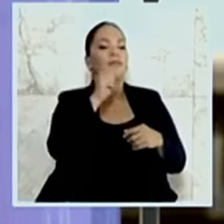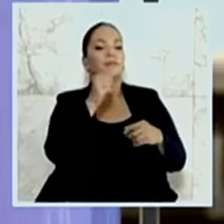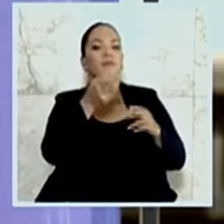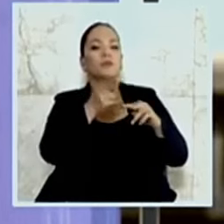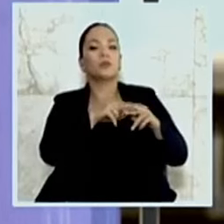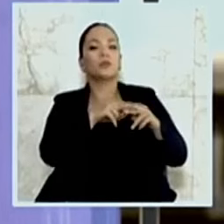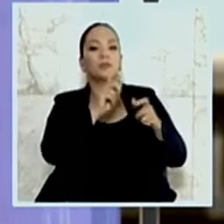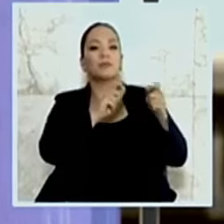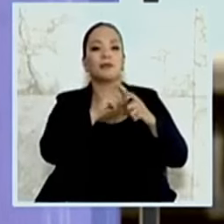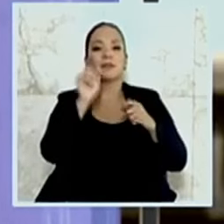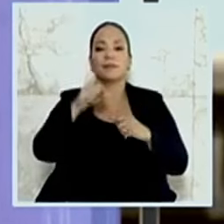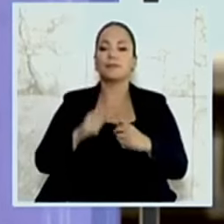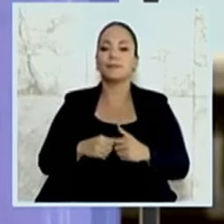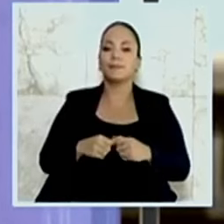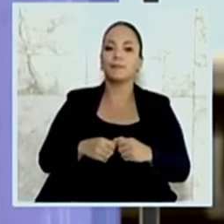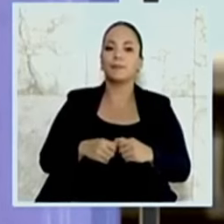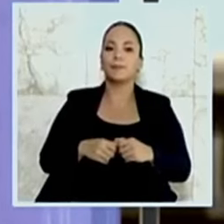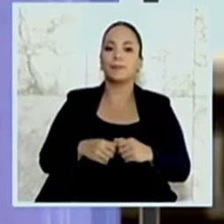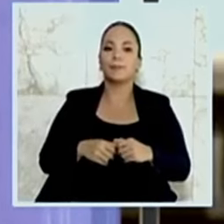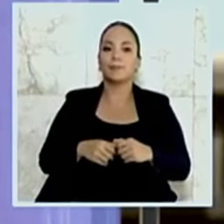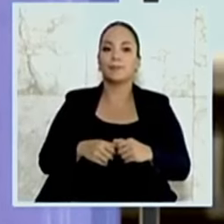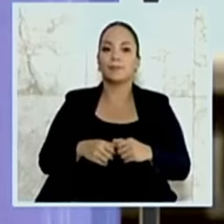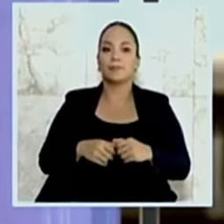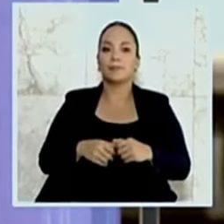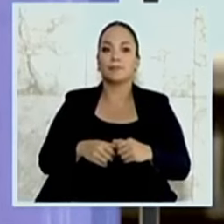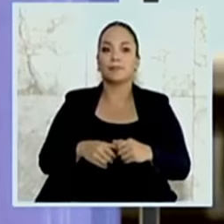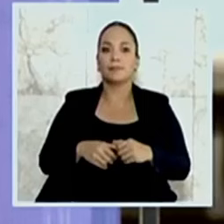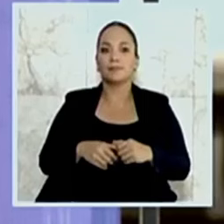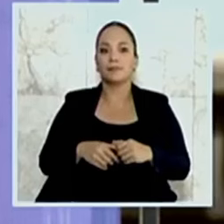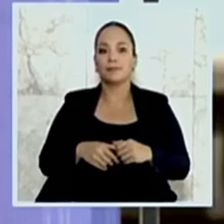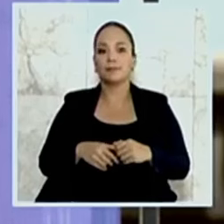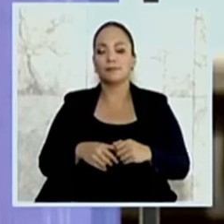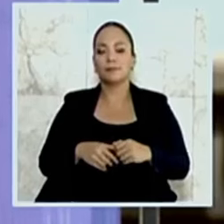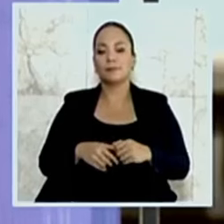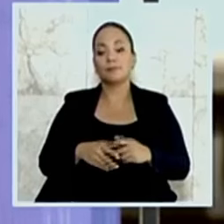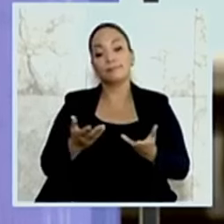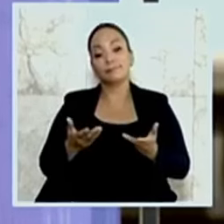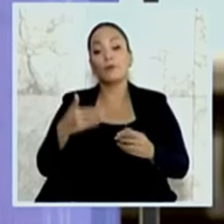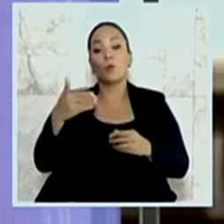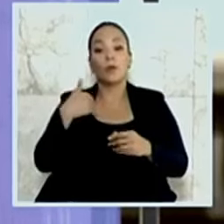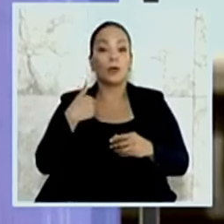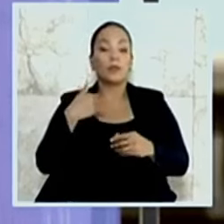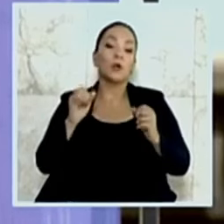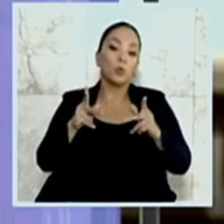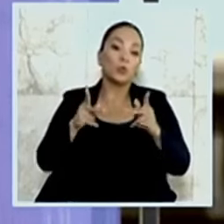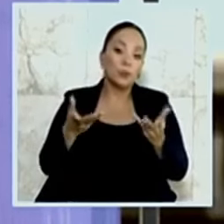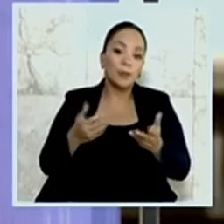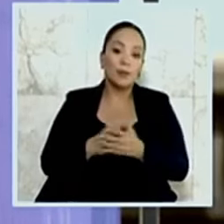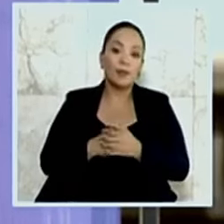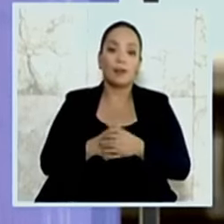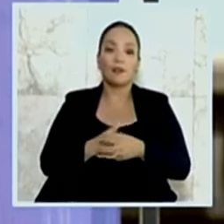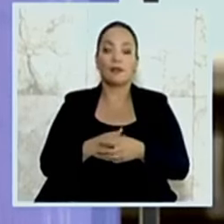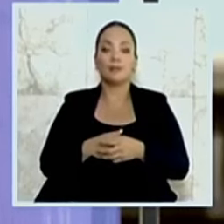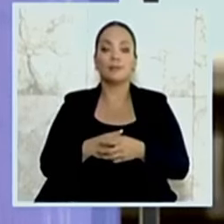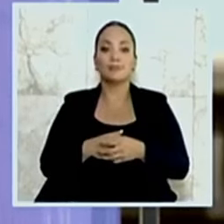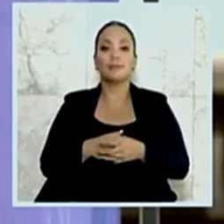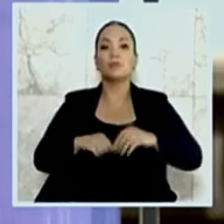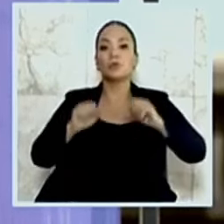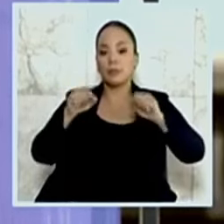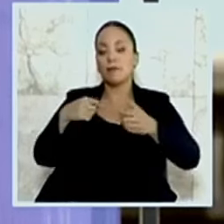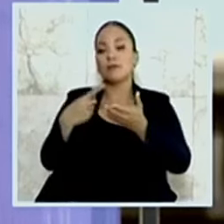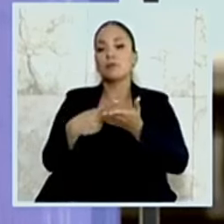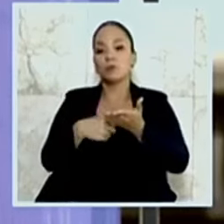que conversarlo. Los cigarrillos en Costa Rica sí se le pusieron impuestos de salud, ¿verdad, Mario? Tienen un impuesto específico,